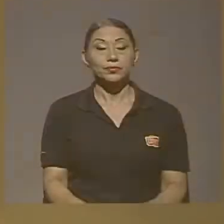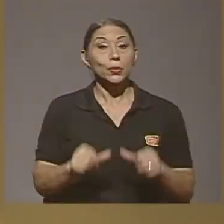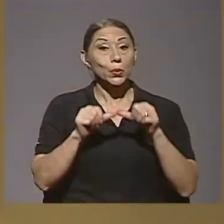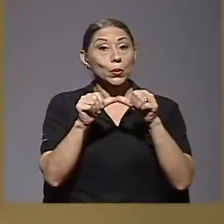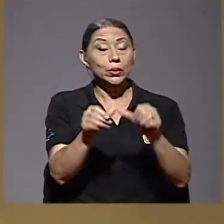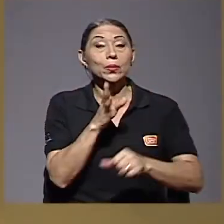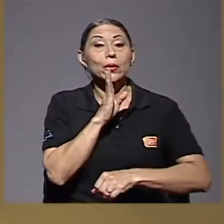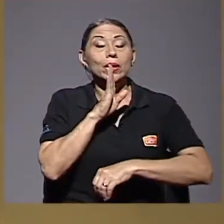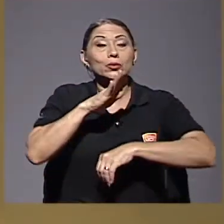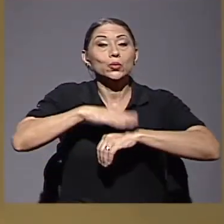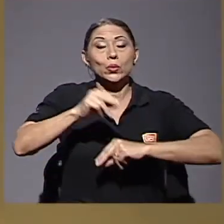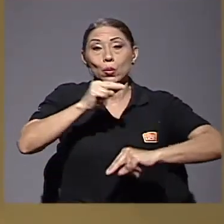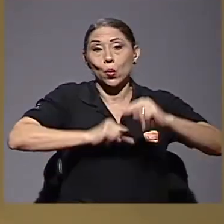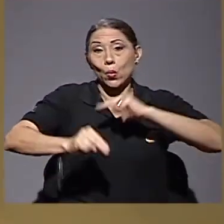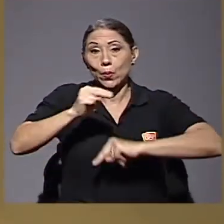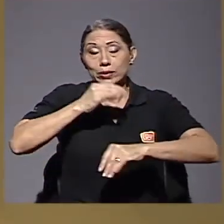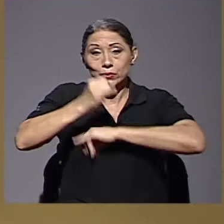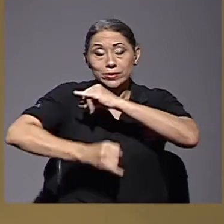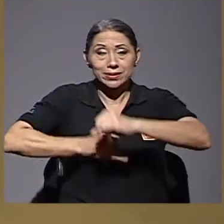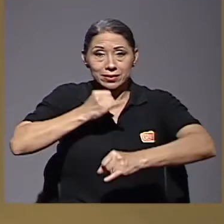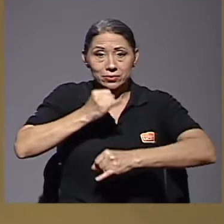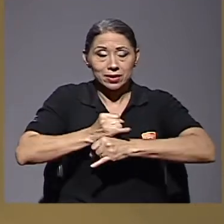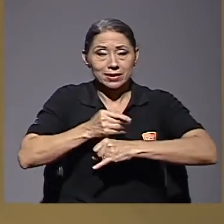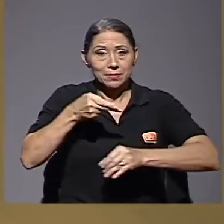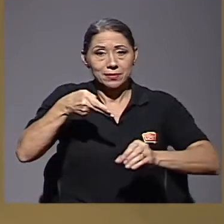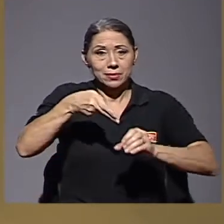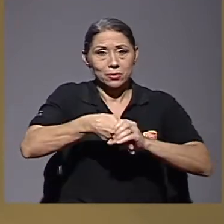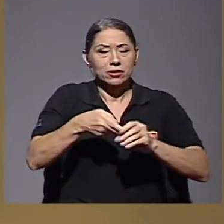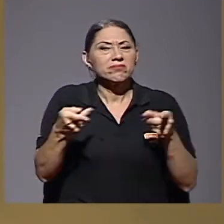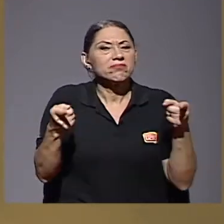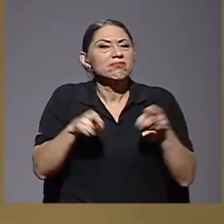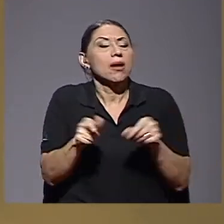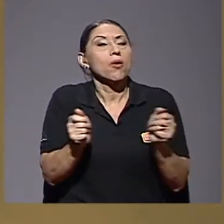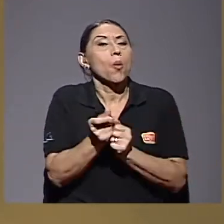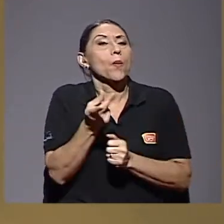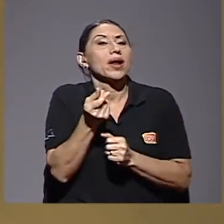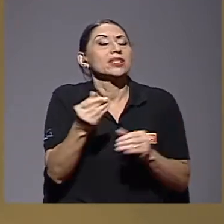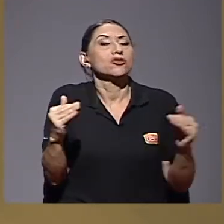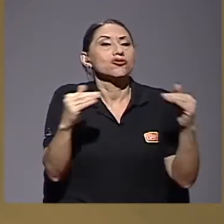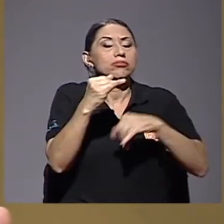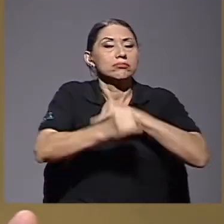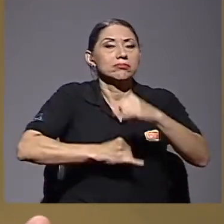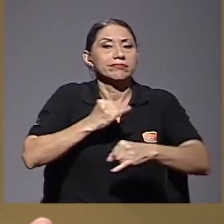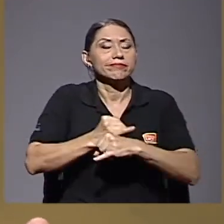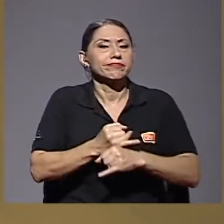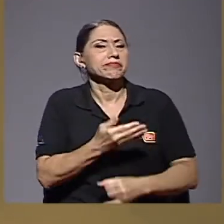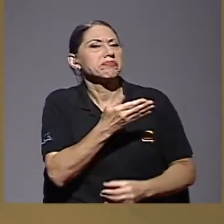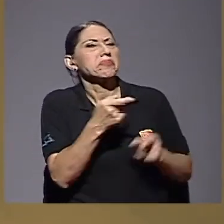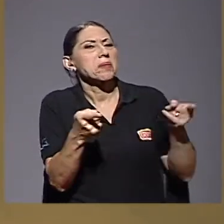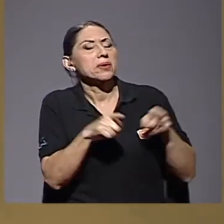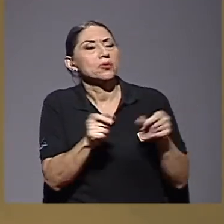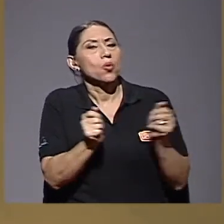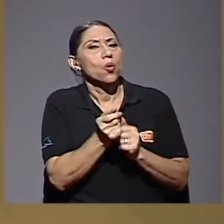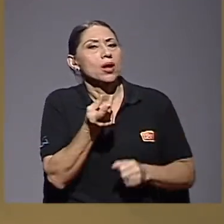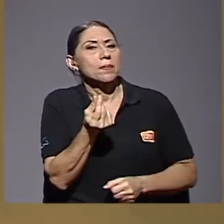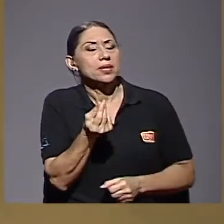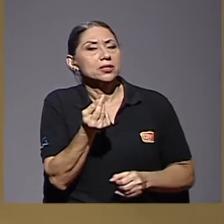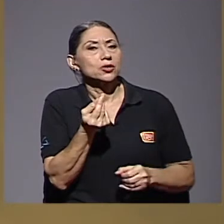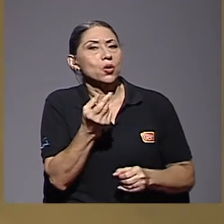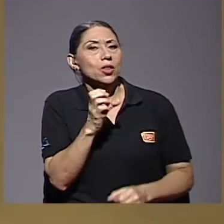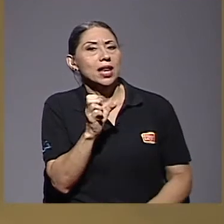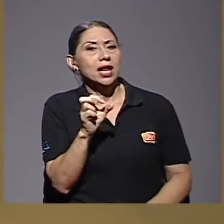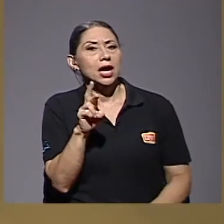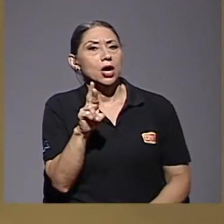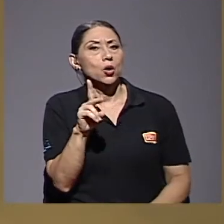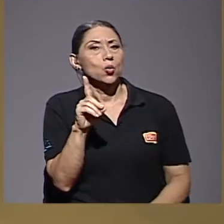Ahora hablando del comercio internacional del petróleo y lo que pasa con los precios internacionales. Don Ali, ¿qué fue lo que pasó con el precio del crudo